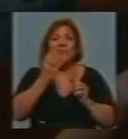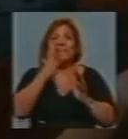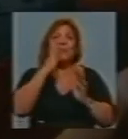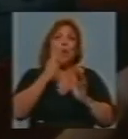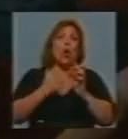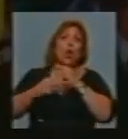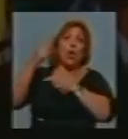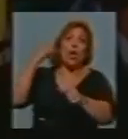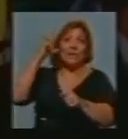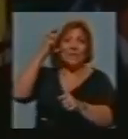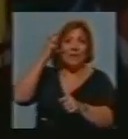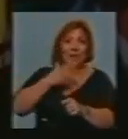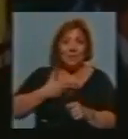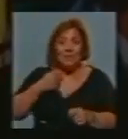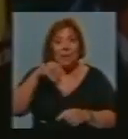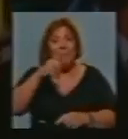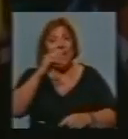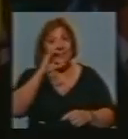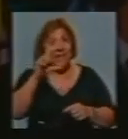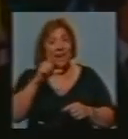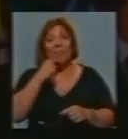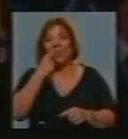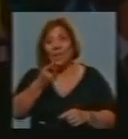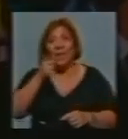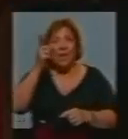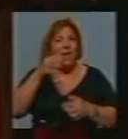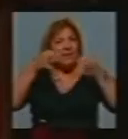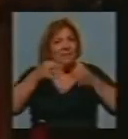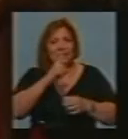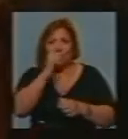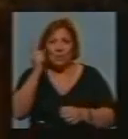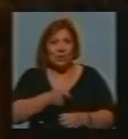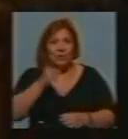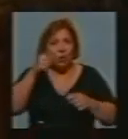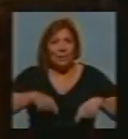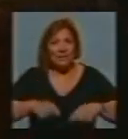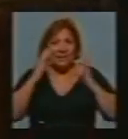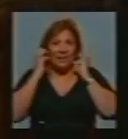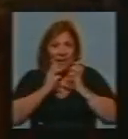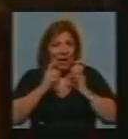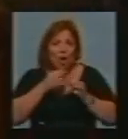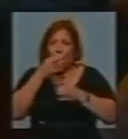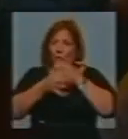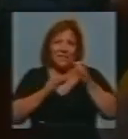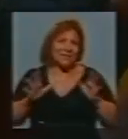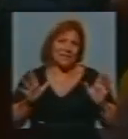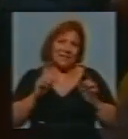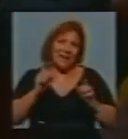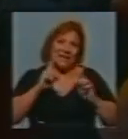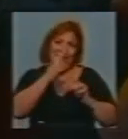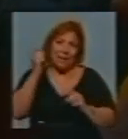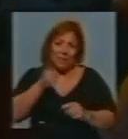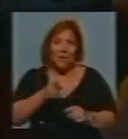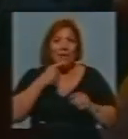periodo pasado. Maciel denunció que el Ministerio del Interior no da datos completos vinculados a las rapiñas. Se ponía el total